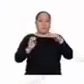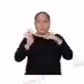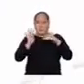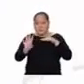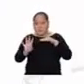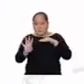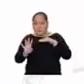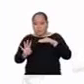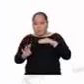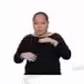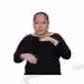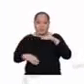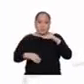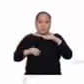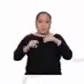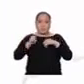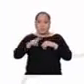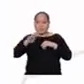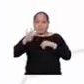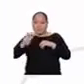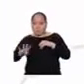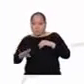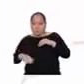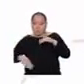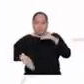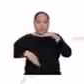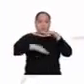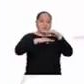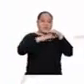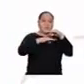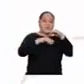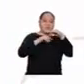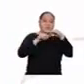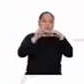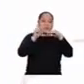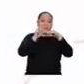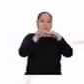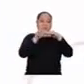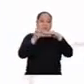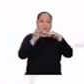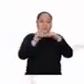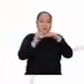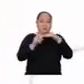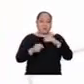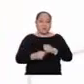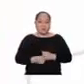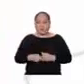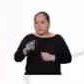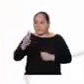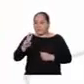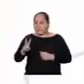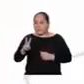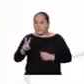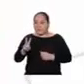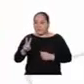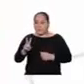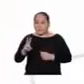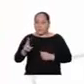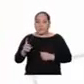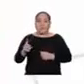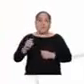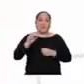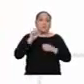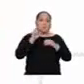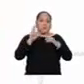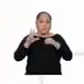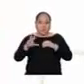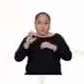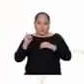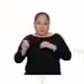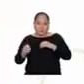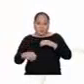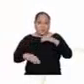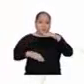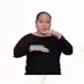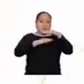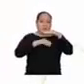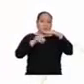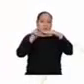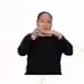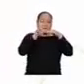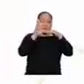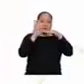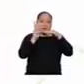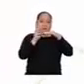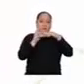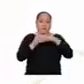de 24 a menos de 30, 2 de 30 a menos de 36,